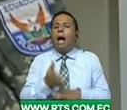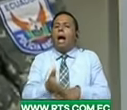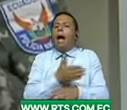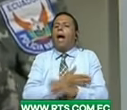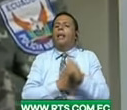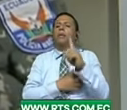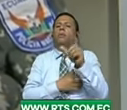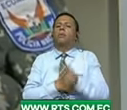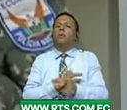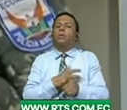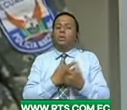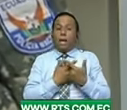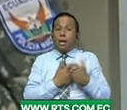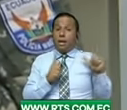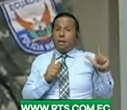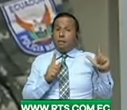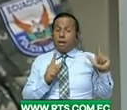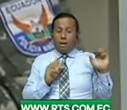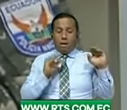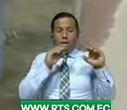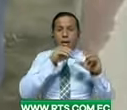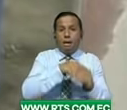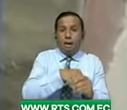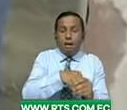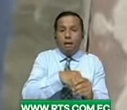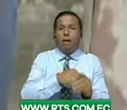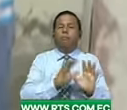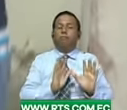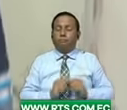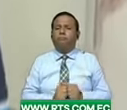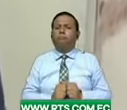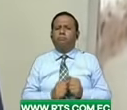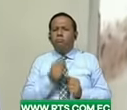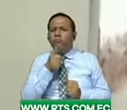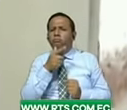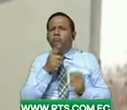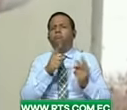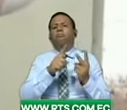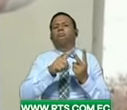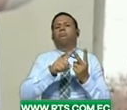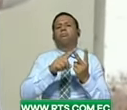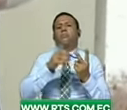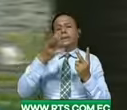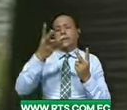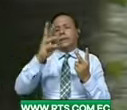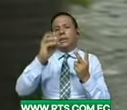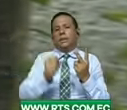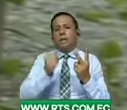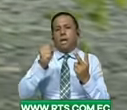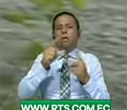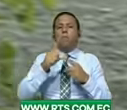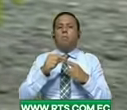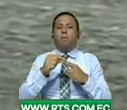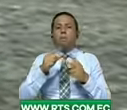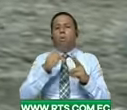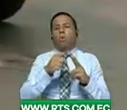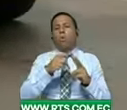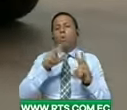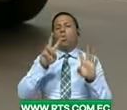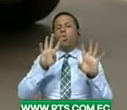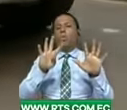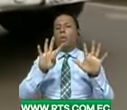libertad. Lastimosamente son impactados dos menores. Las víctimas son un adolescente de 16 años y su prima de solo 9